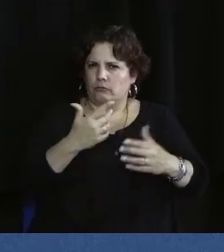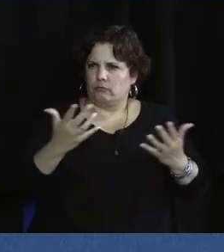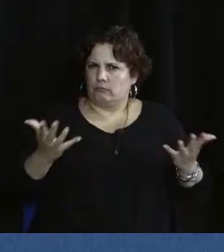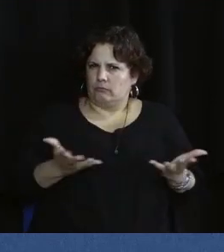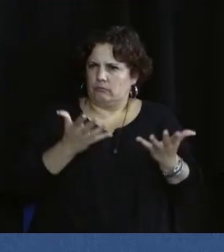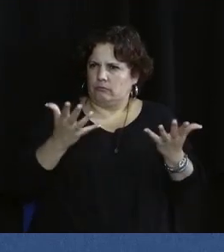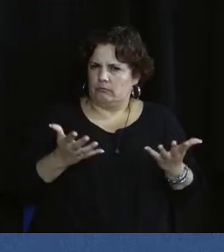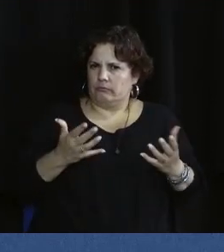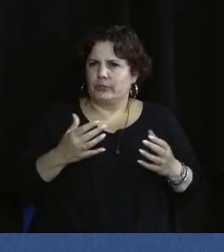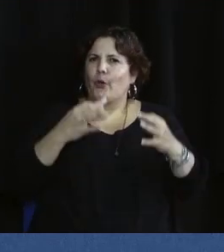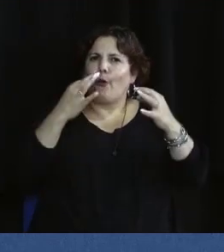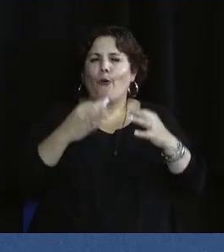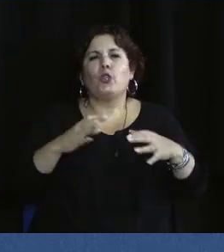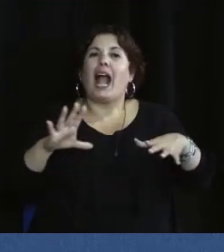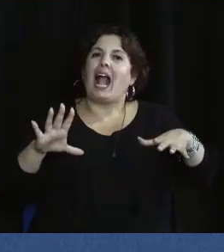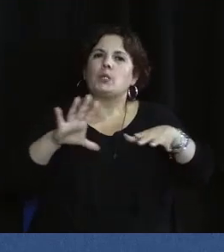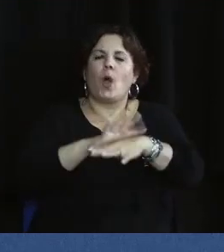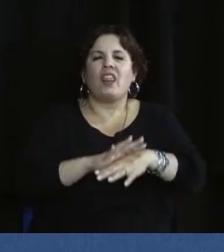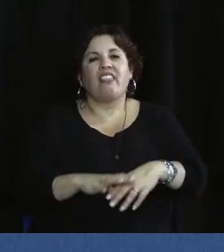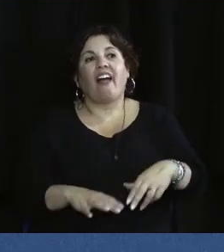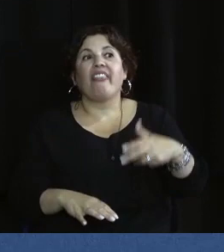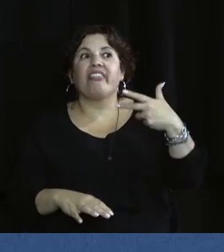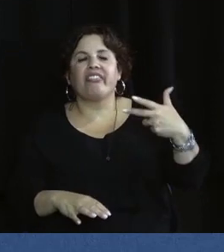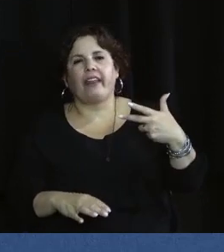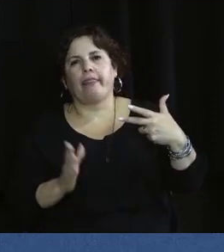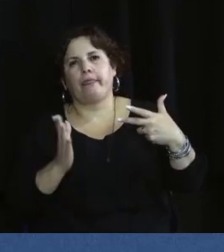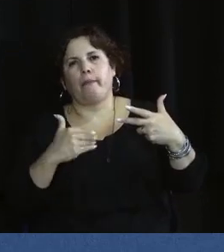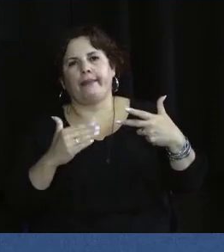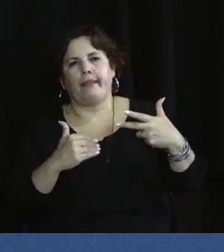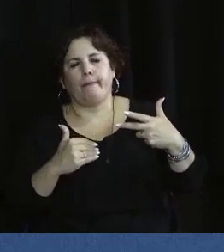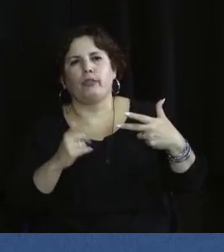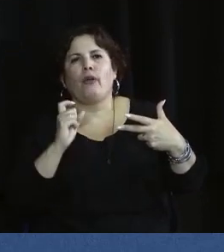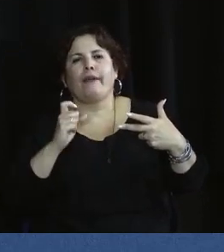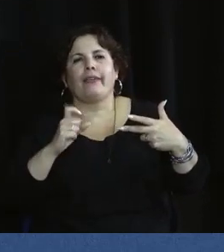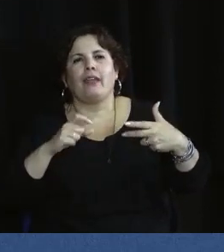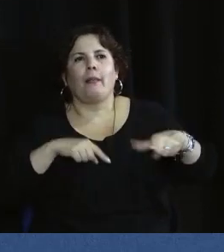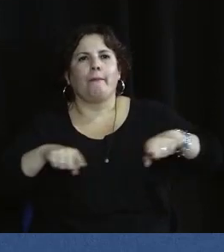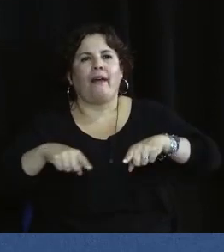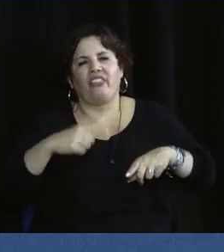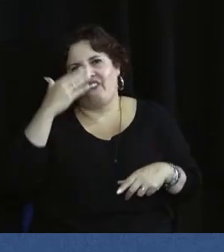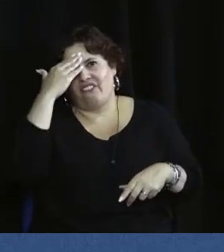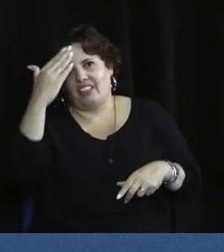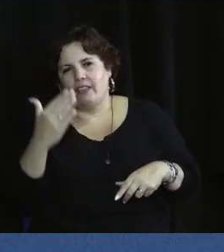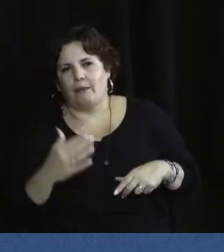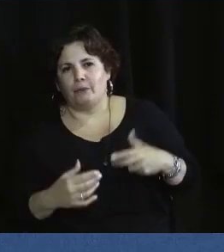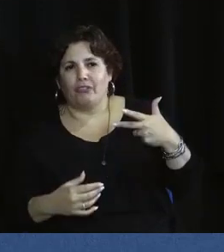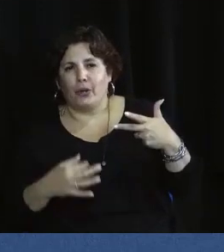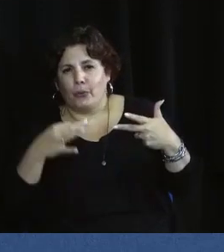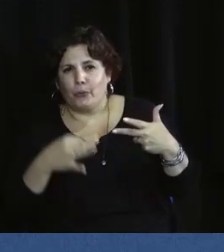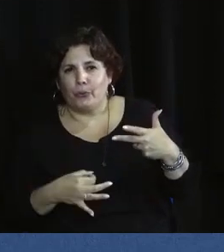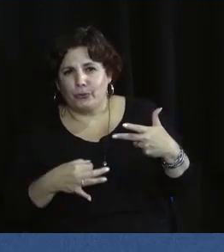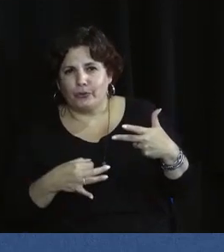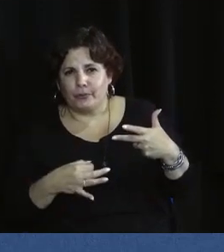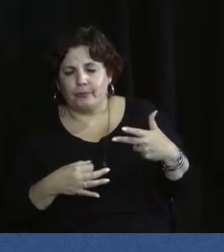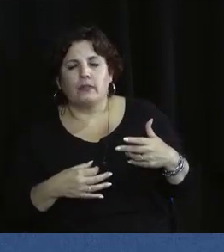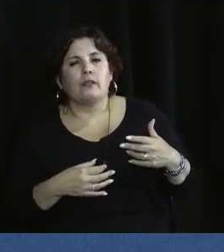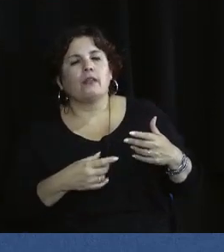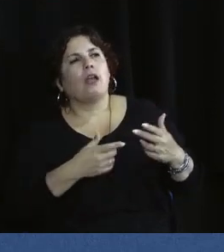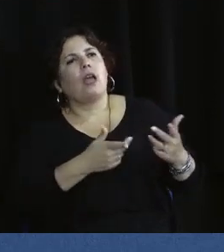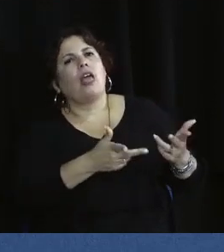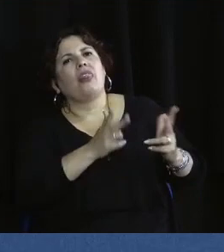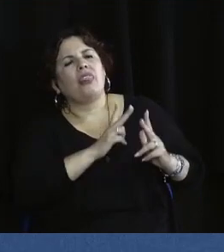en estos casualmente tres departamentos en donde gobierna el Frente Amplio. Las explicaciones que